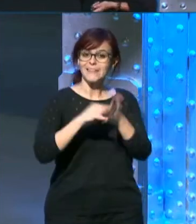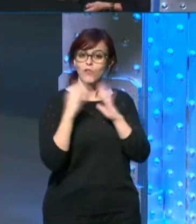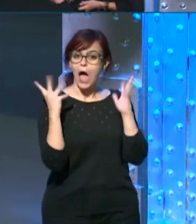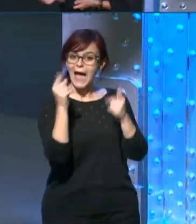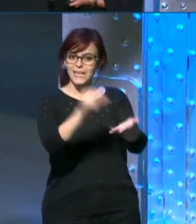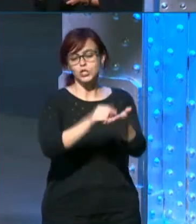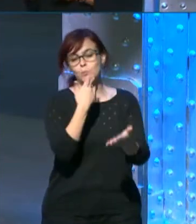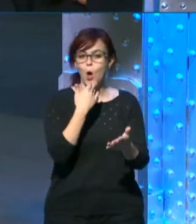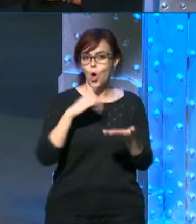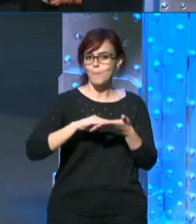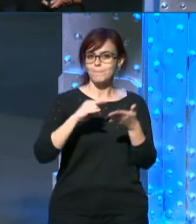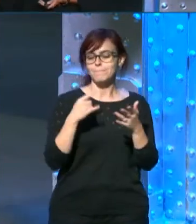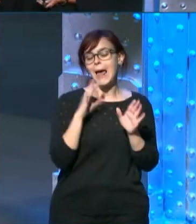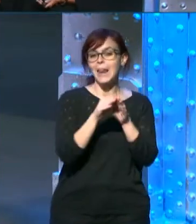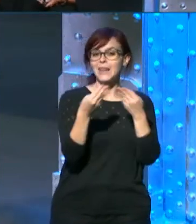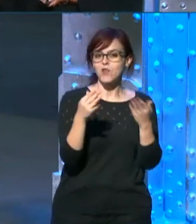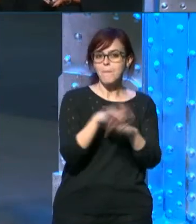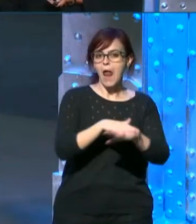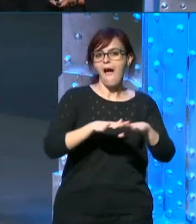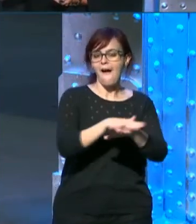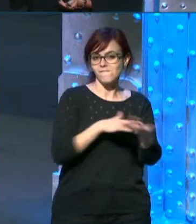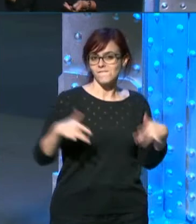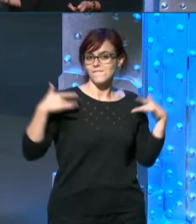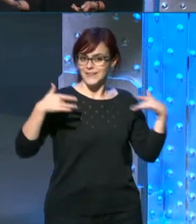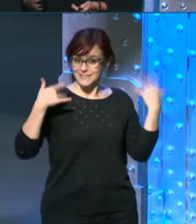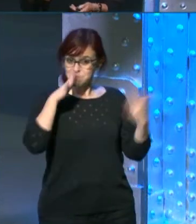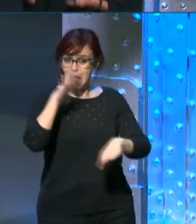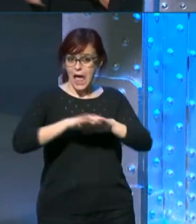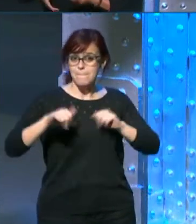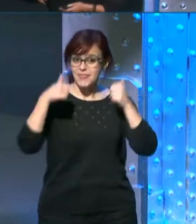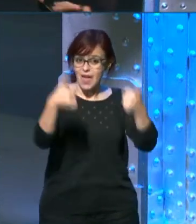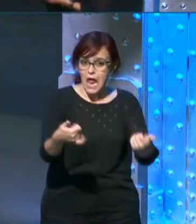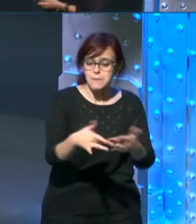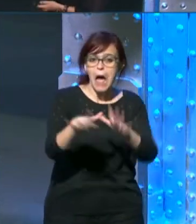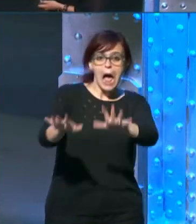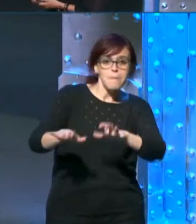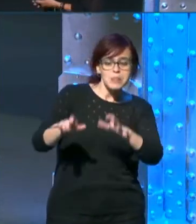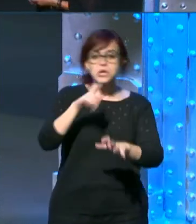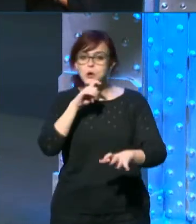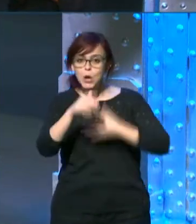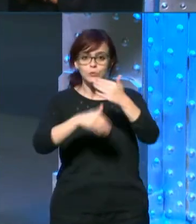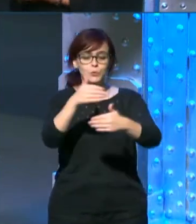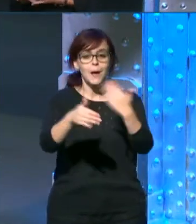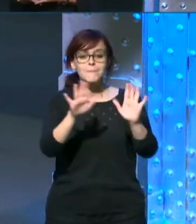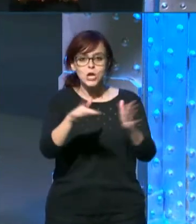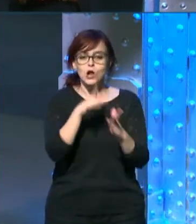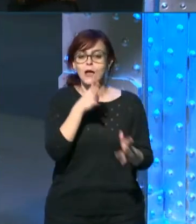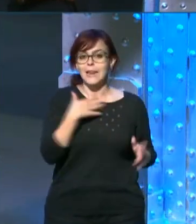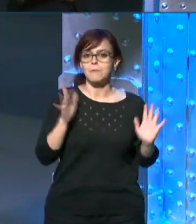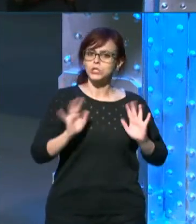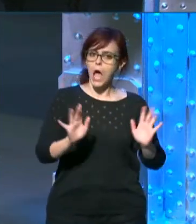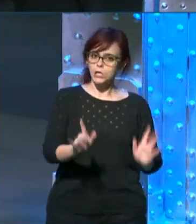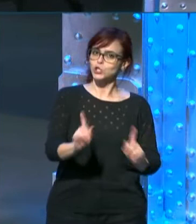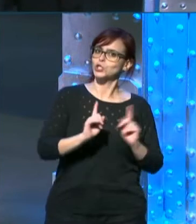manual de iniciación, que pudiera ser una primera aproximación para aprender de qué iba esto y cómo empezar a trabajar. Pero no queríamos quedarnos ahí